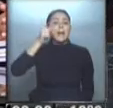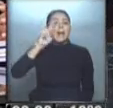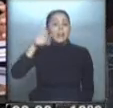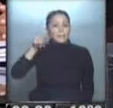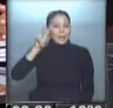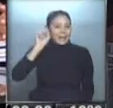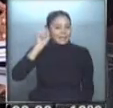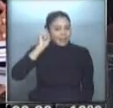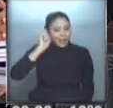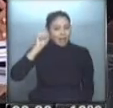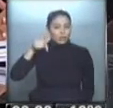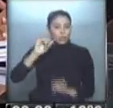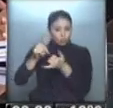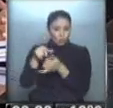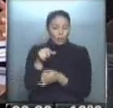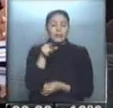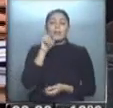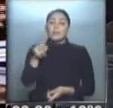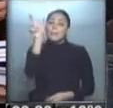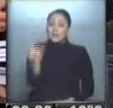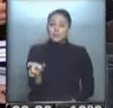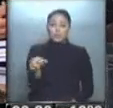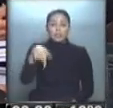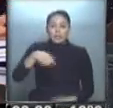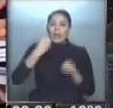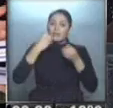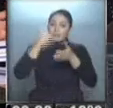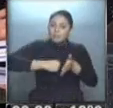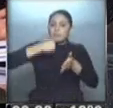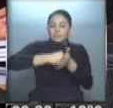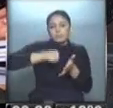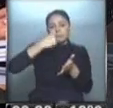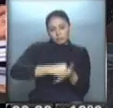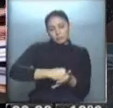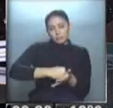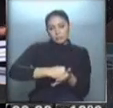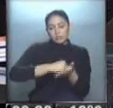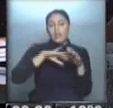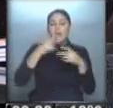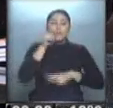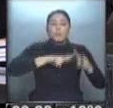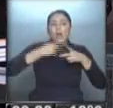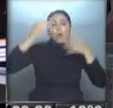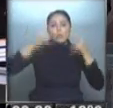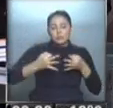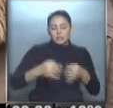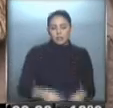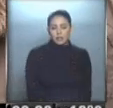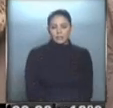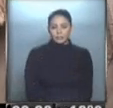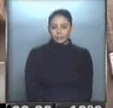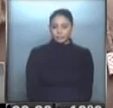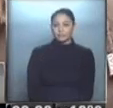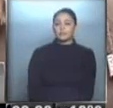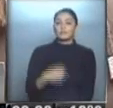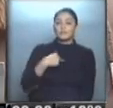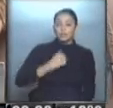conoció a Walter pero es la persona que lleva adelante en este momento la lucha en busca de Justicia